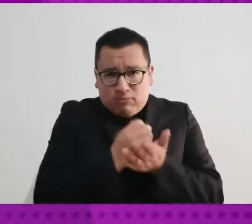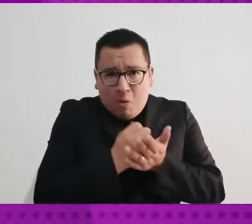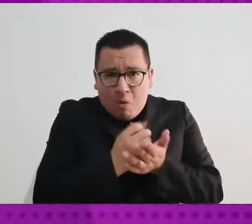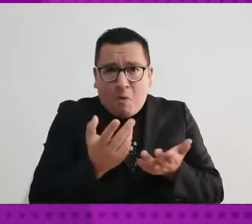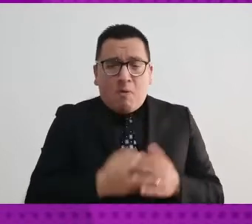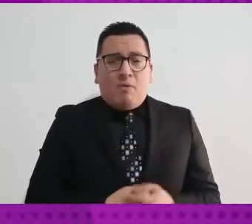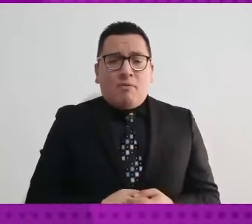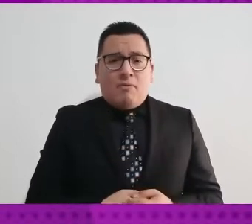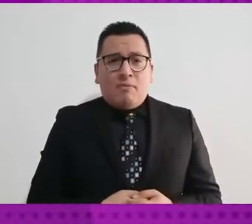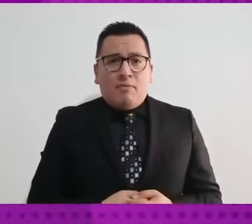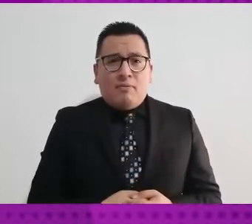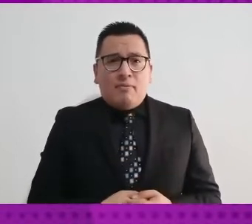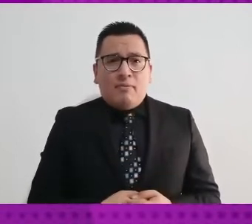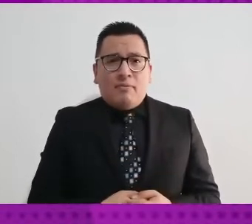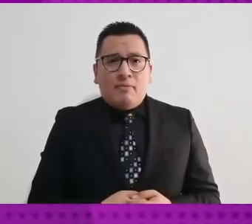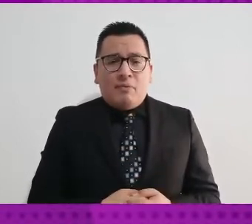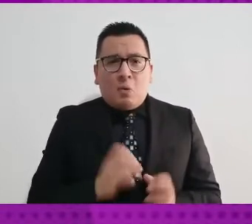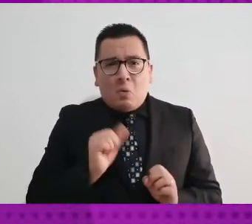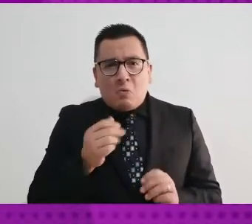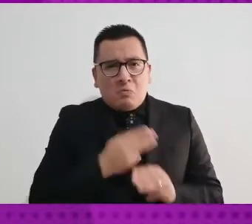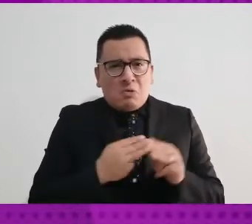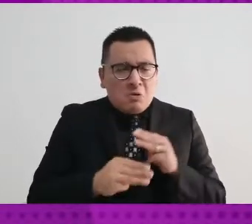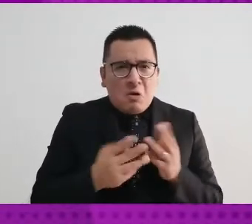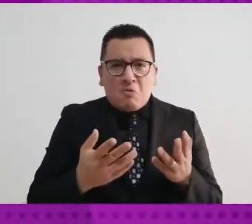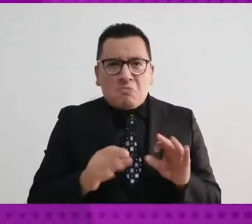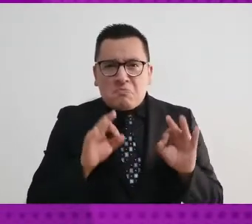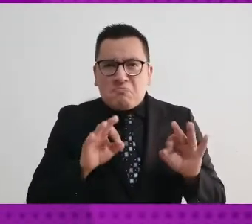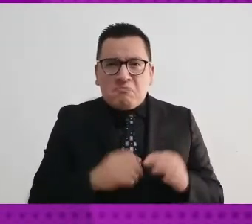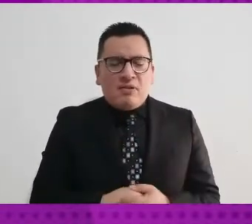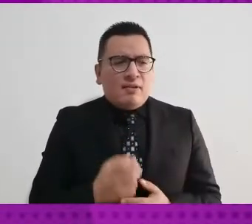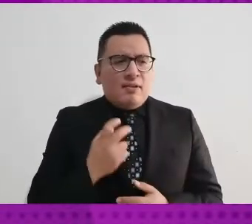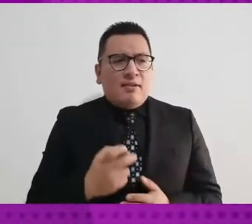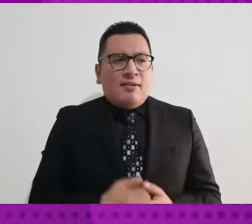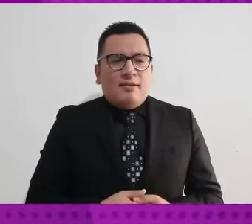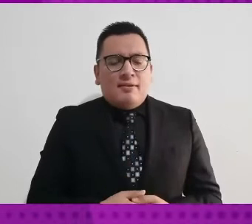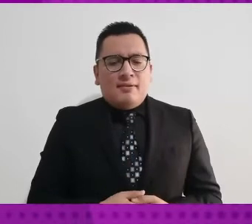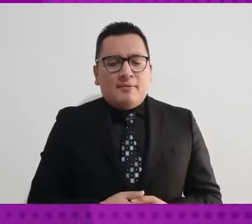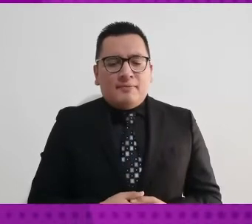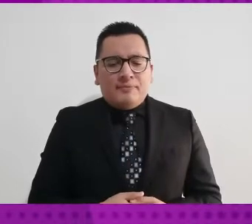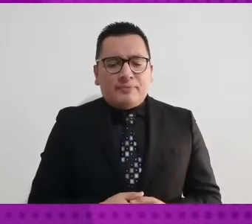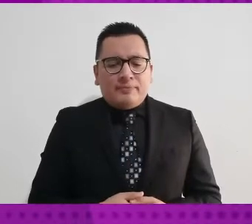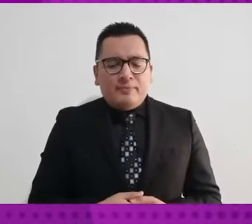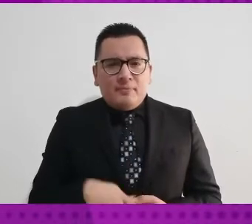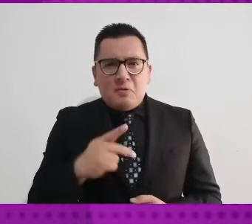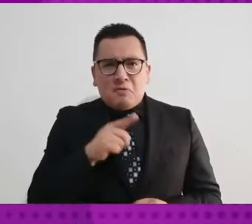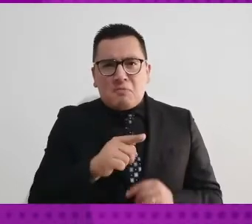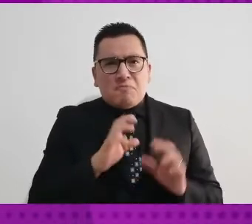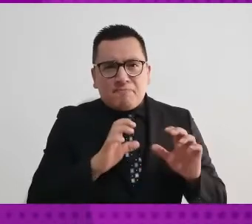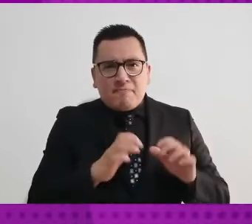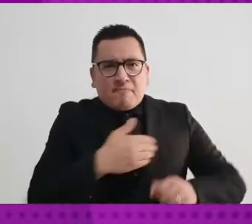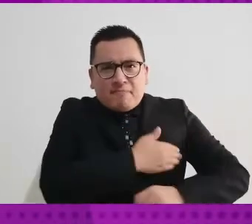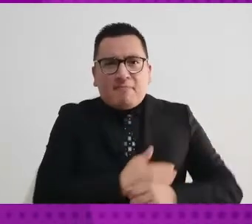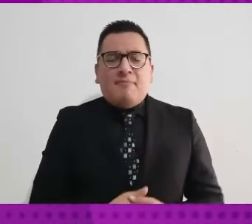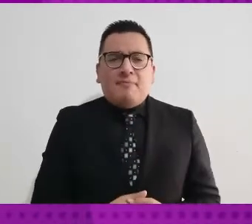Hay unos de oro, ¿no? De otro material pesado, que pues bueno, sin embargo, han perdurado también a lo largo